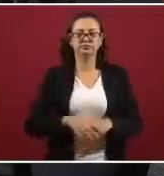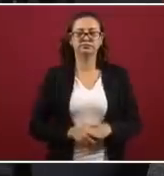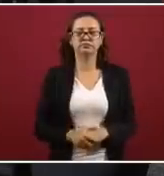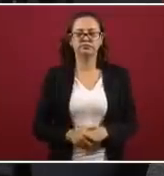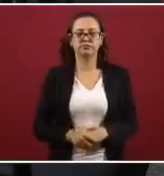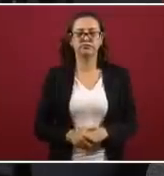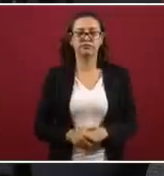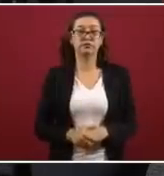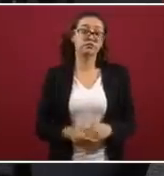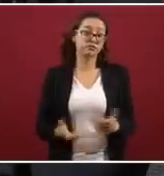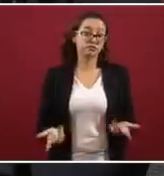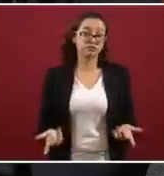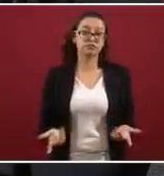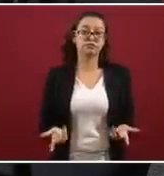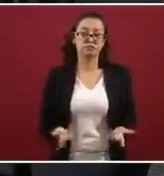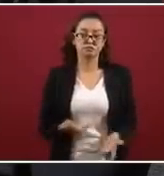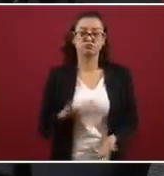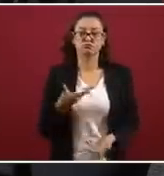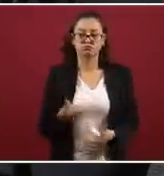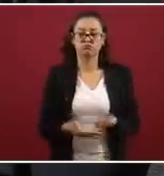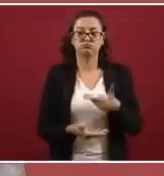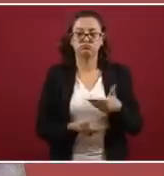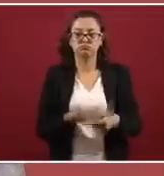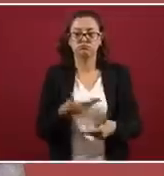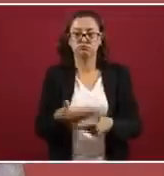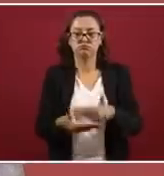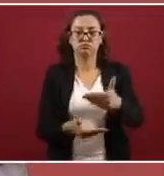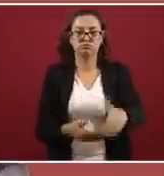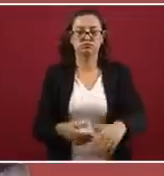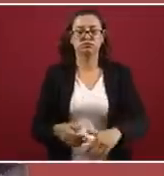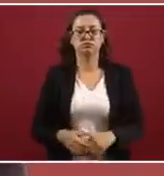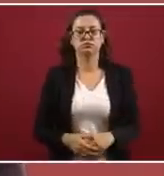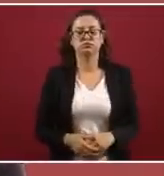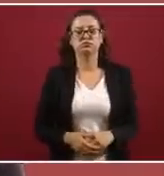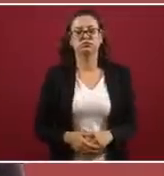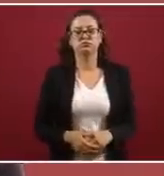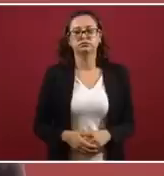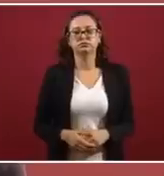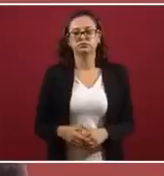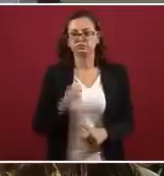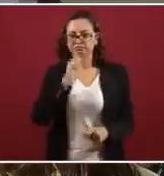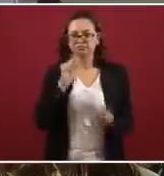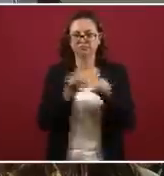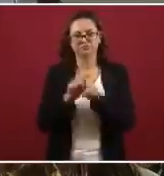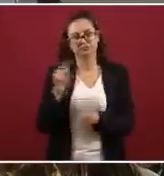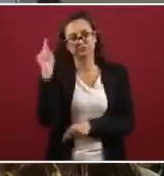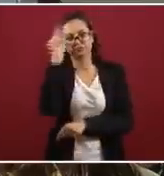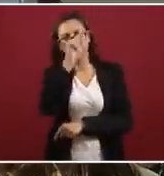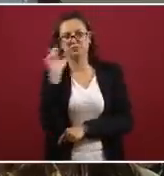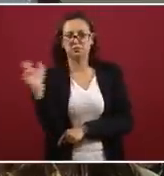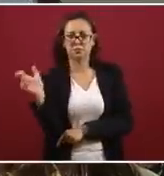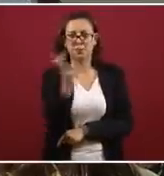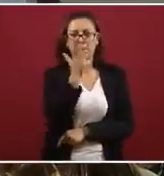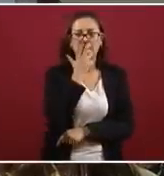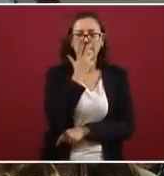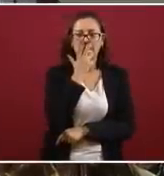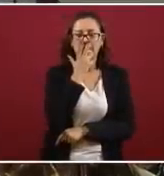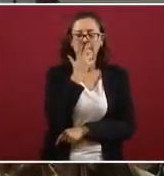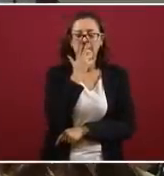O sea, y vamos avanzando. Estuve, les decía yo lo de Chihuahua,